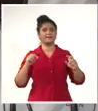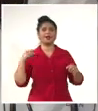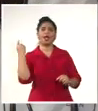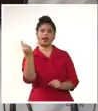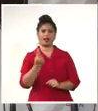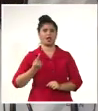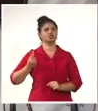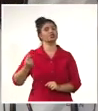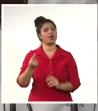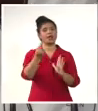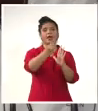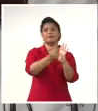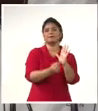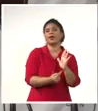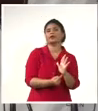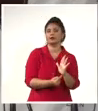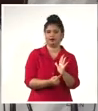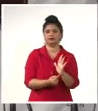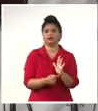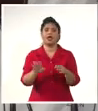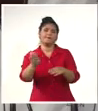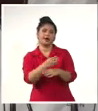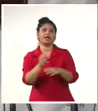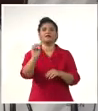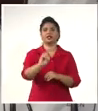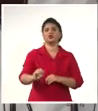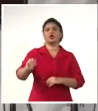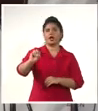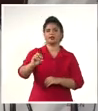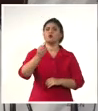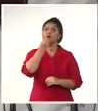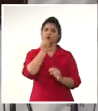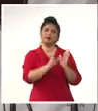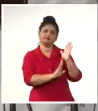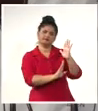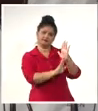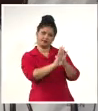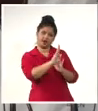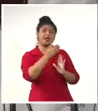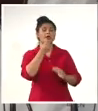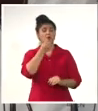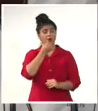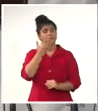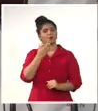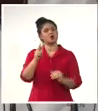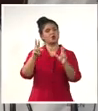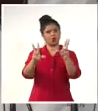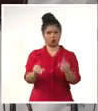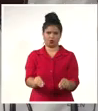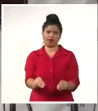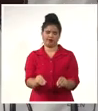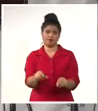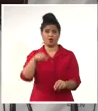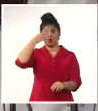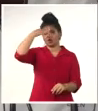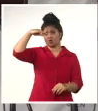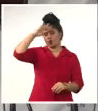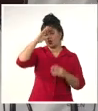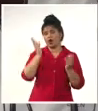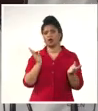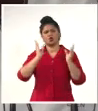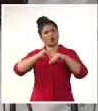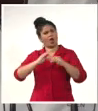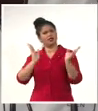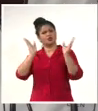menor tiempo posible abastecimientos y recursos financieros de los que hoy carecemos. En las próximas